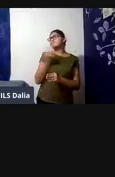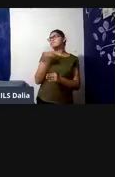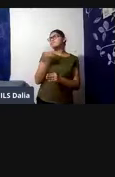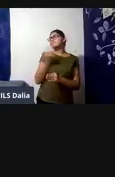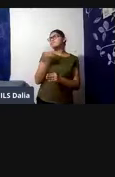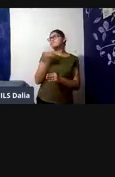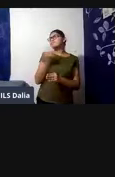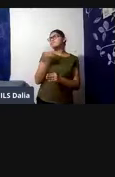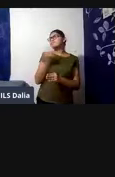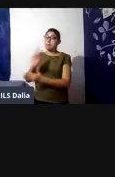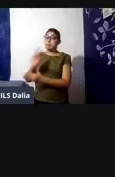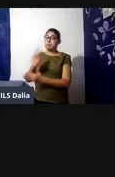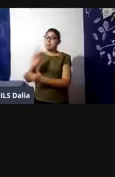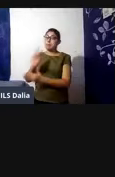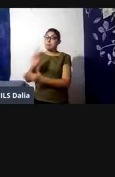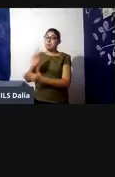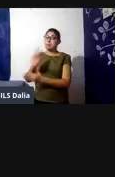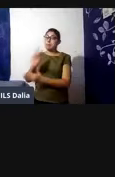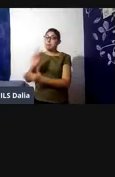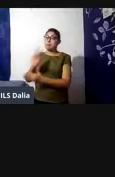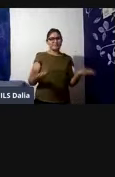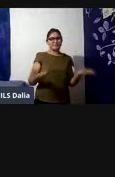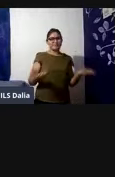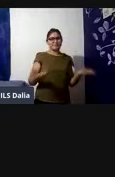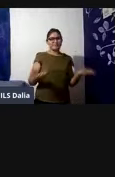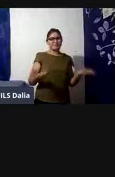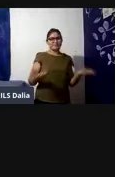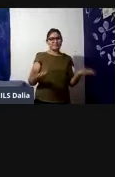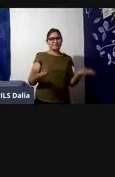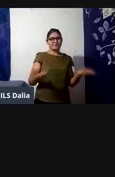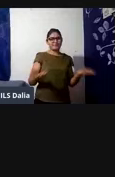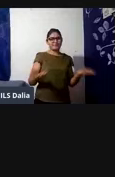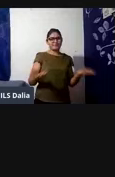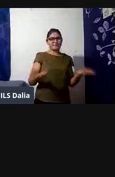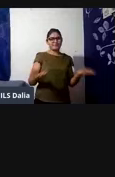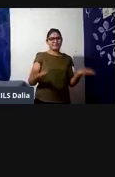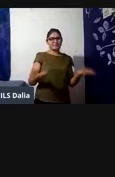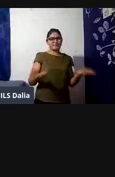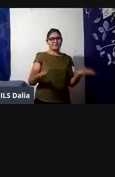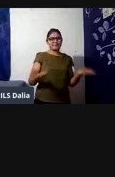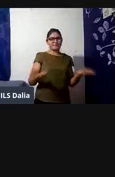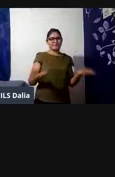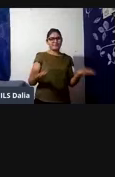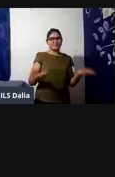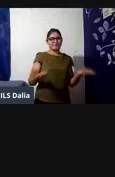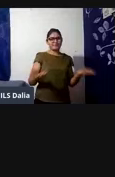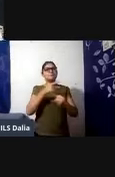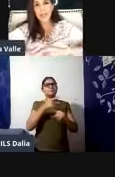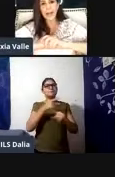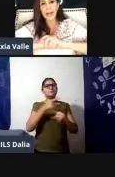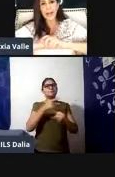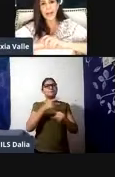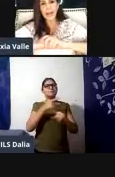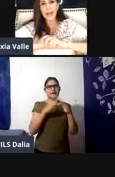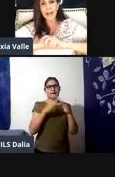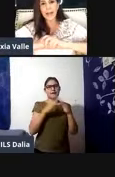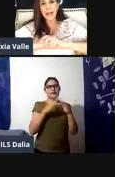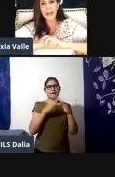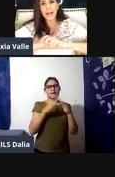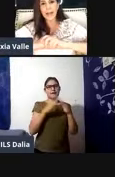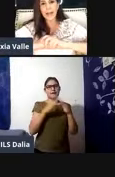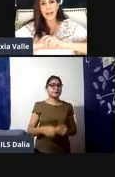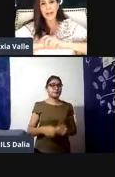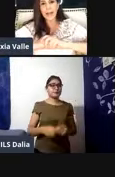maravillosos como este, pues que nos unen de corazón a corazón. Y bueno, pues yo creo que ya hablé mucho, no sé si tengan